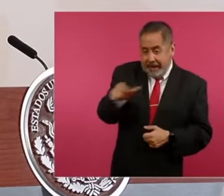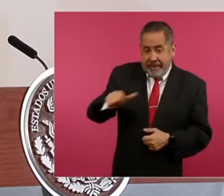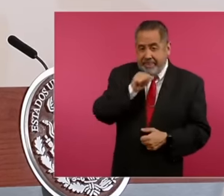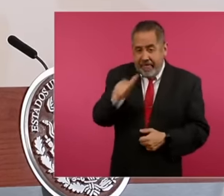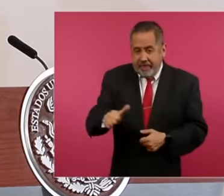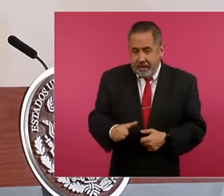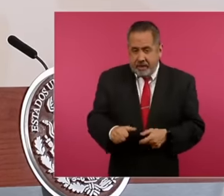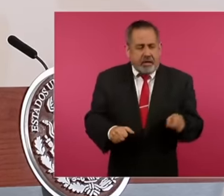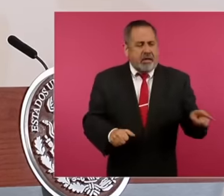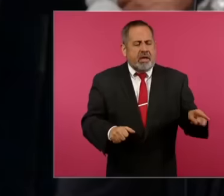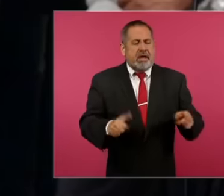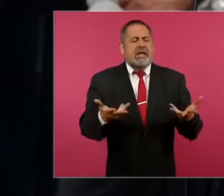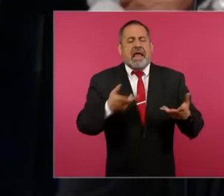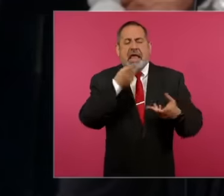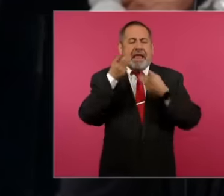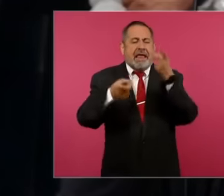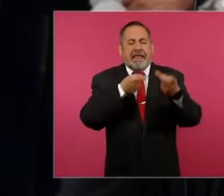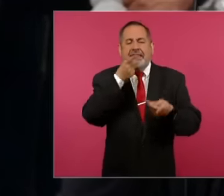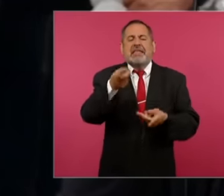en Azteca?